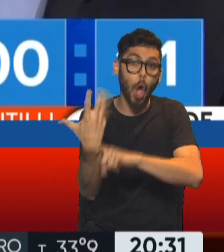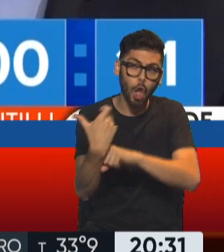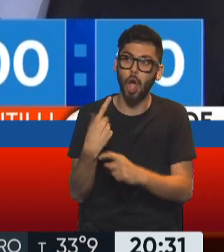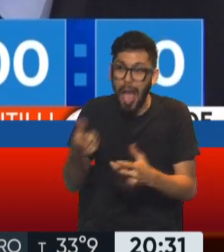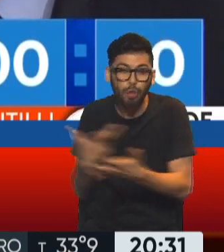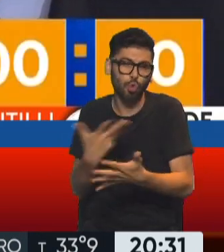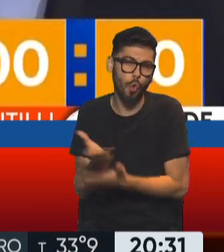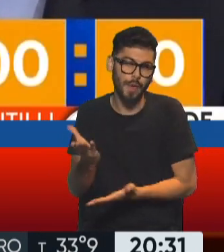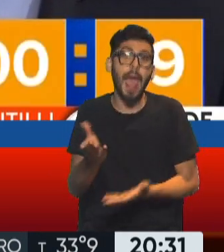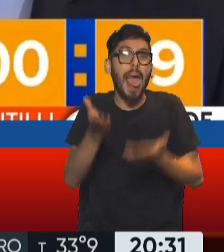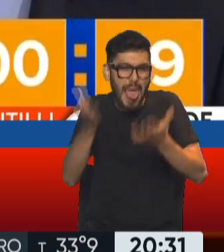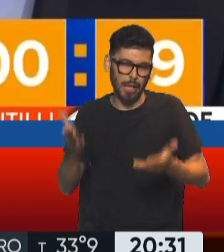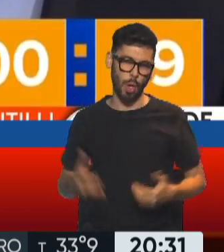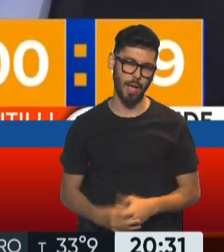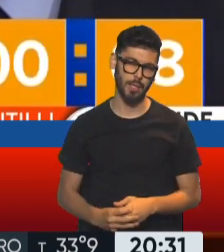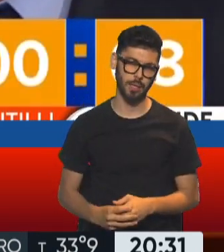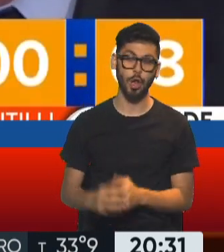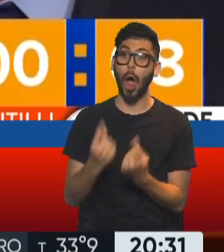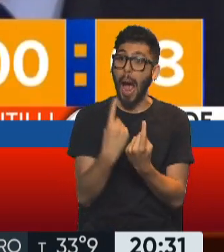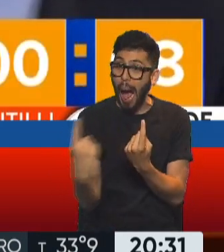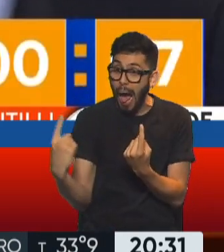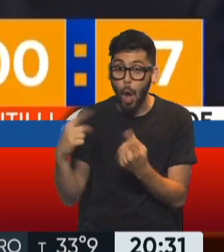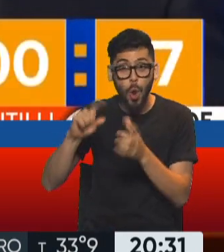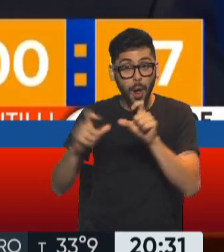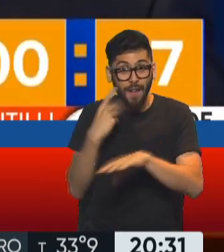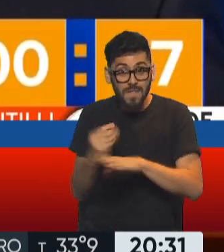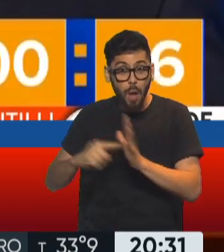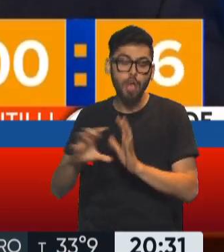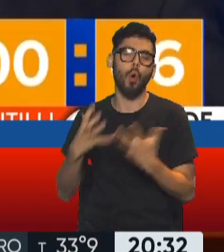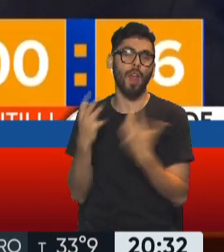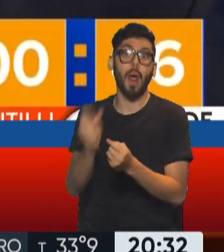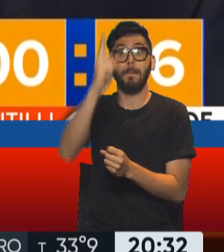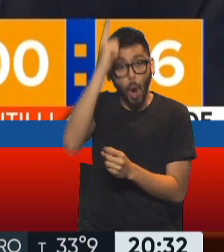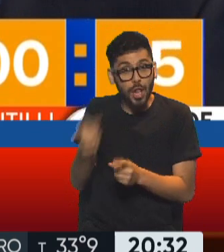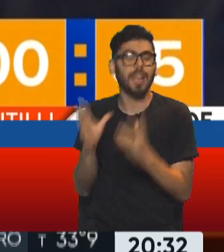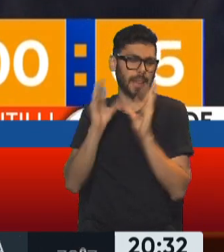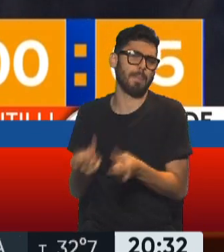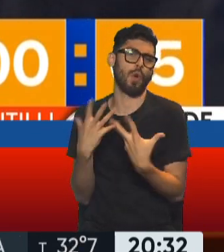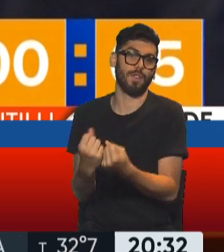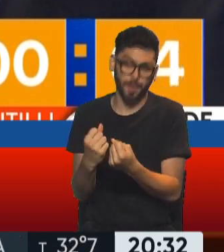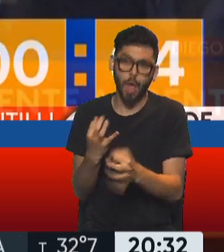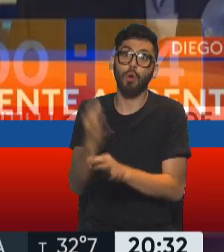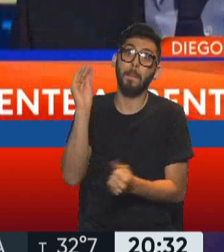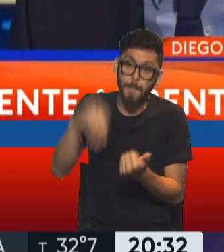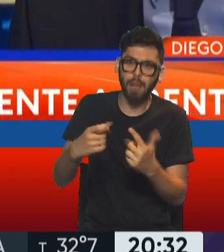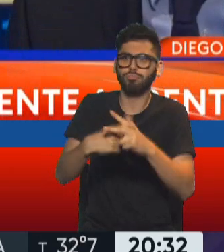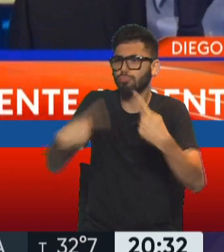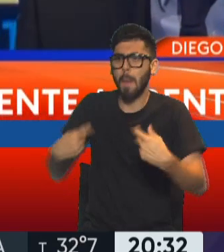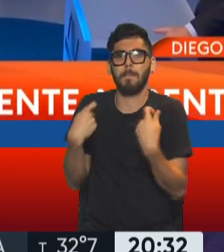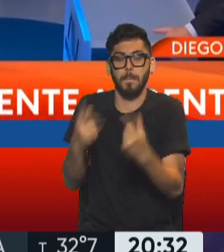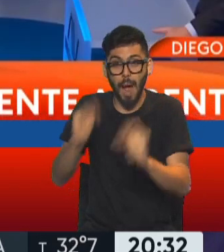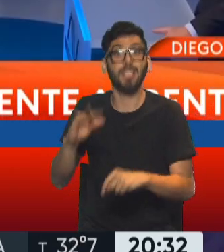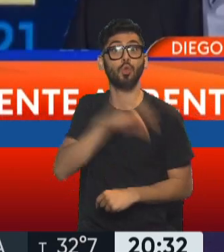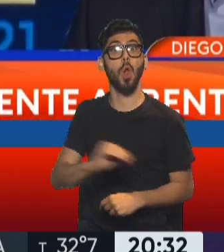que hay que hacer. Yo voy a defender a cada uno de los bonaerenses y a la policía de la provincia de Buenos Aires, con más educación, con más equipamiento, con más